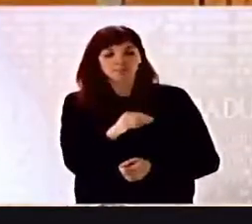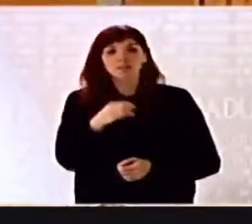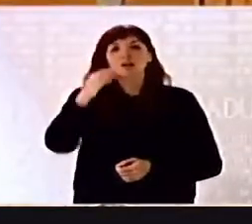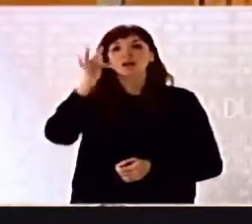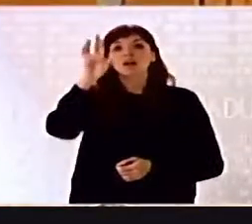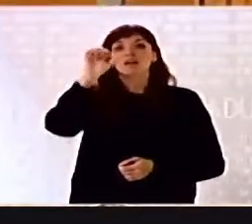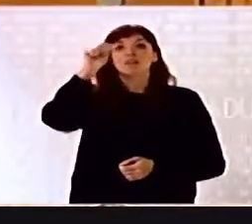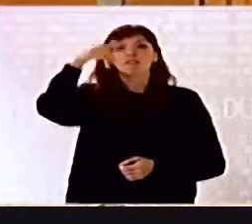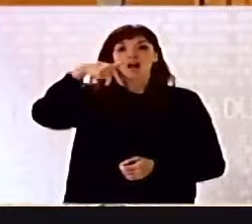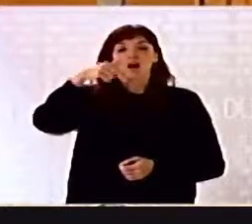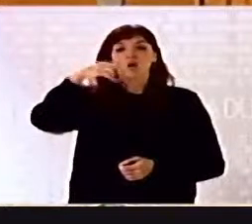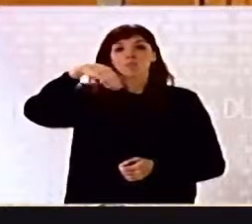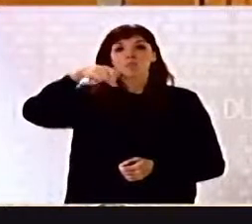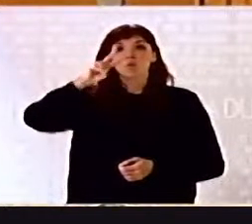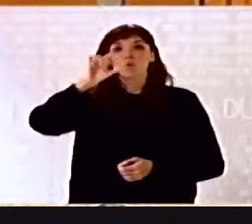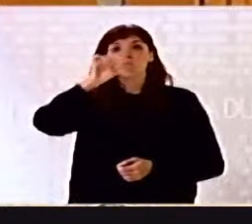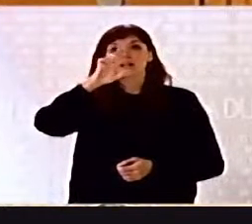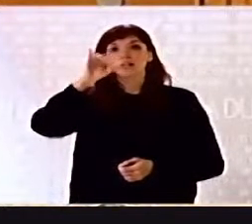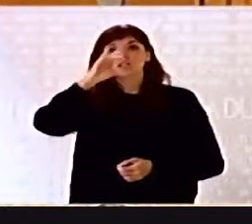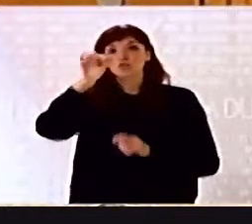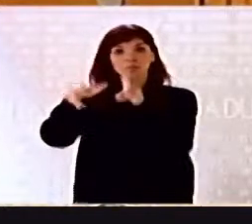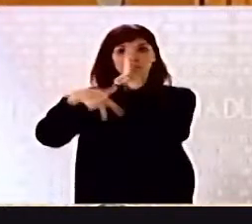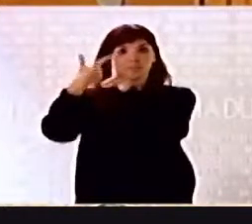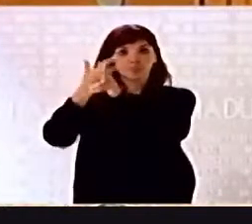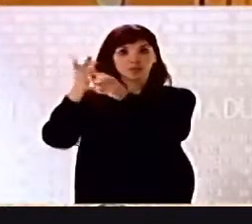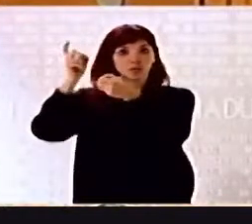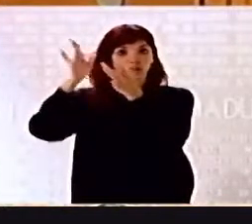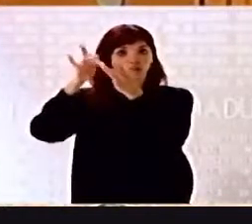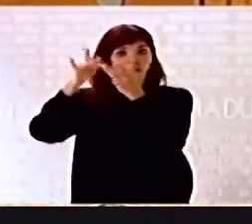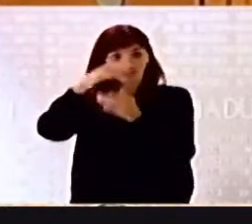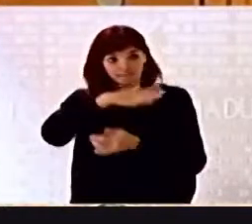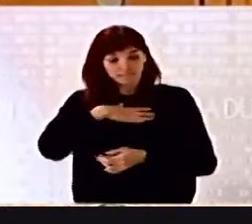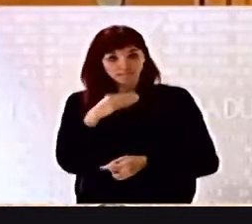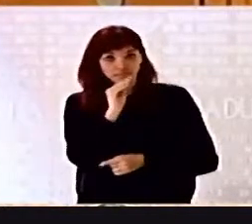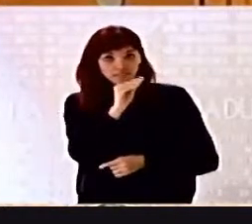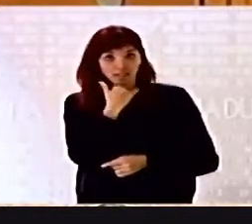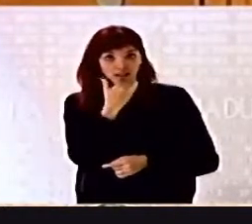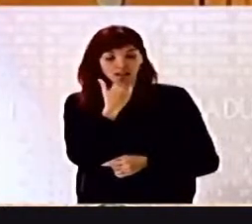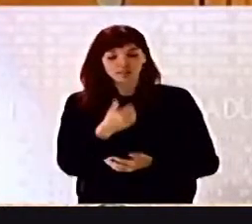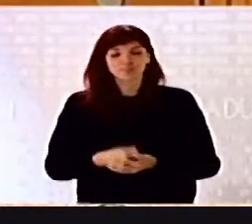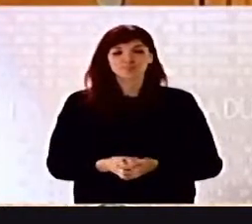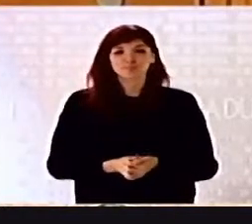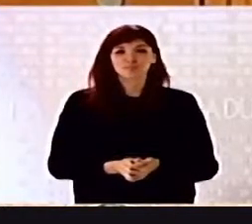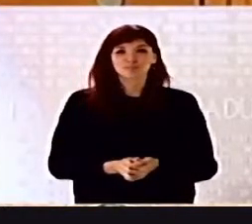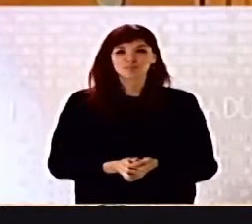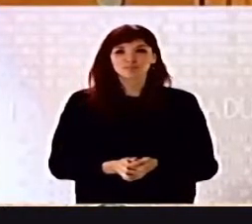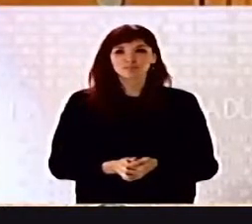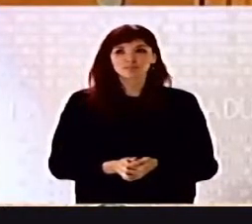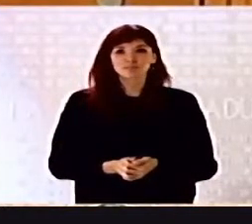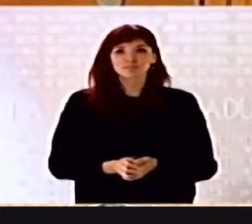Morillo está conectado a través de videoconferencia. No sé si Fran querrá hacer alguna pregunta.